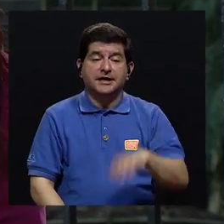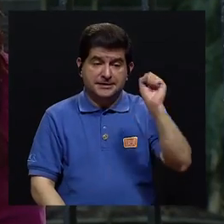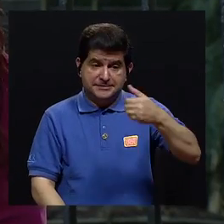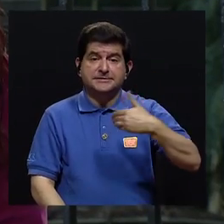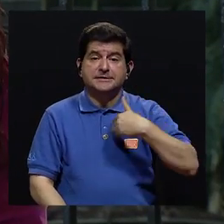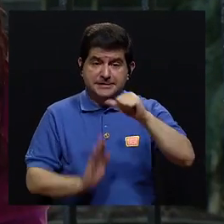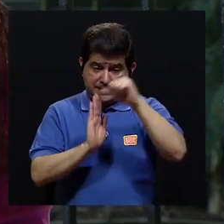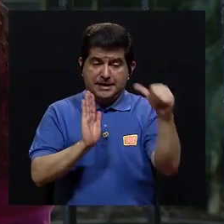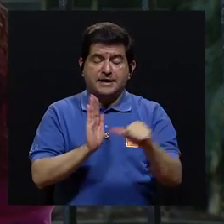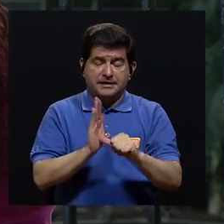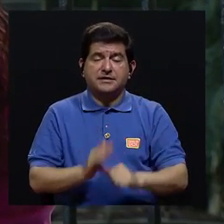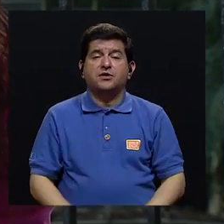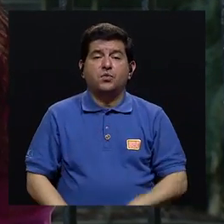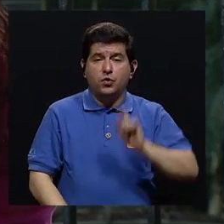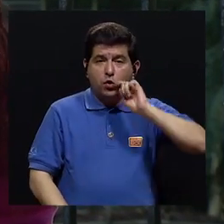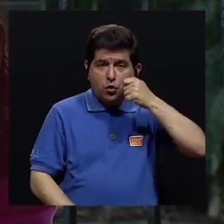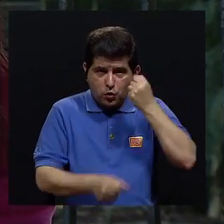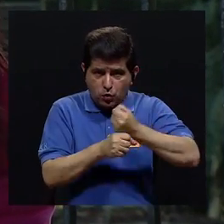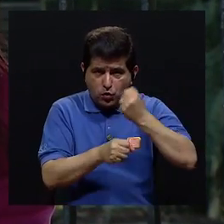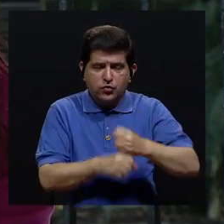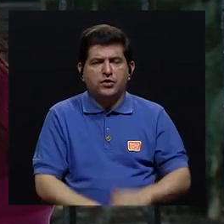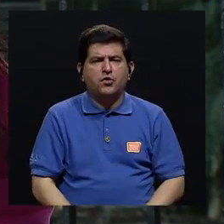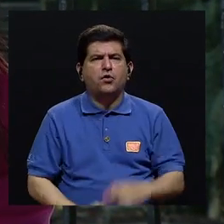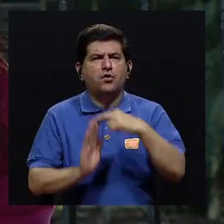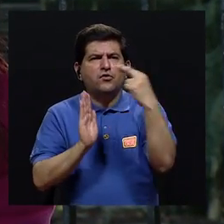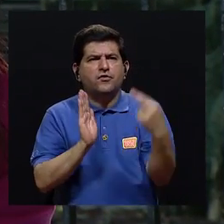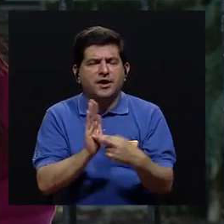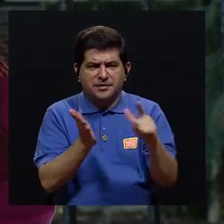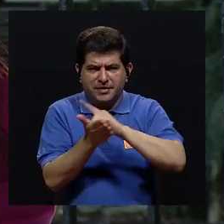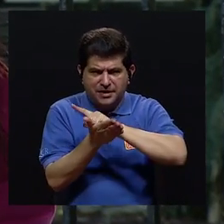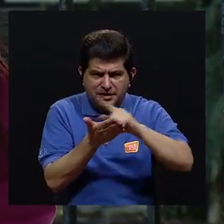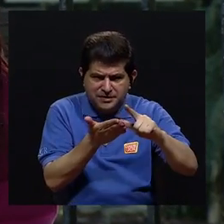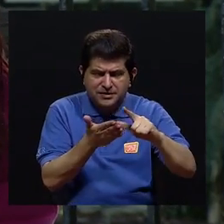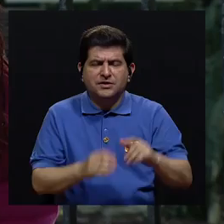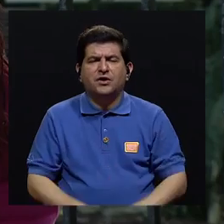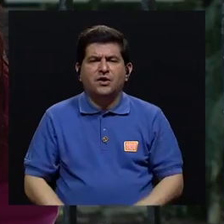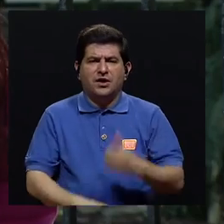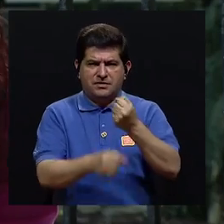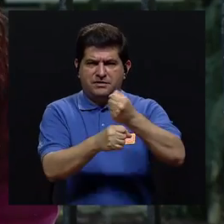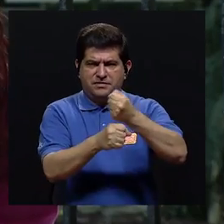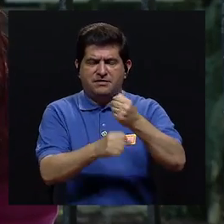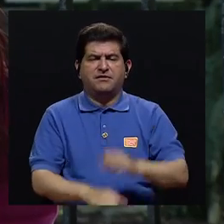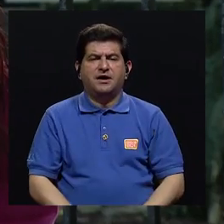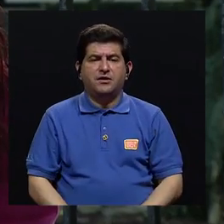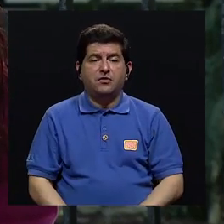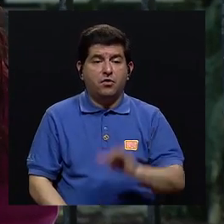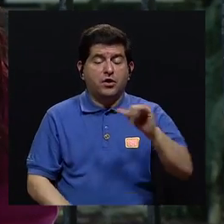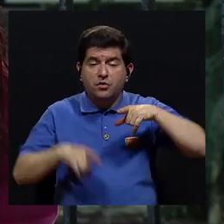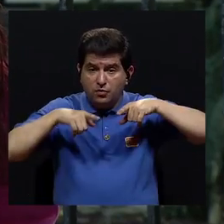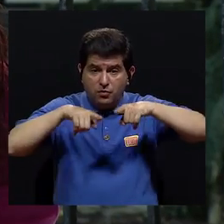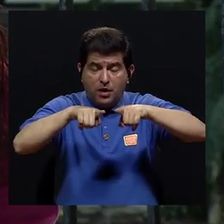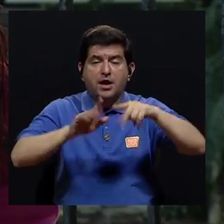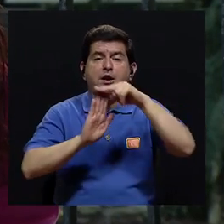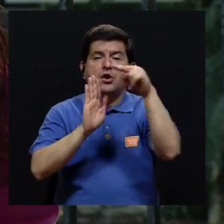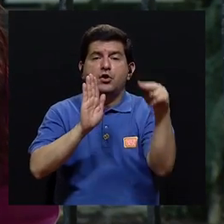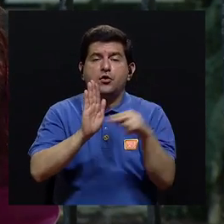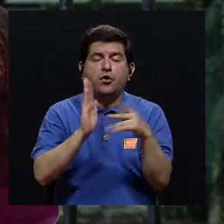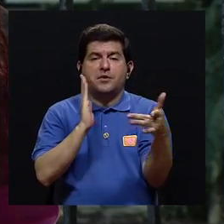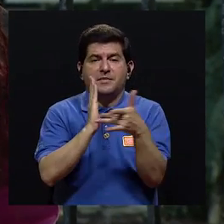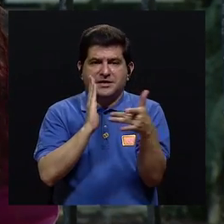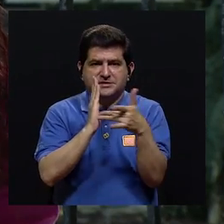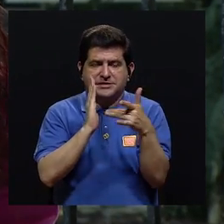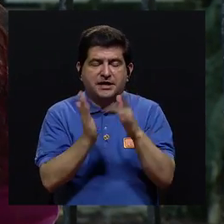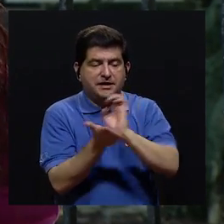sí tenemos varios artículos en el Código de Trabajo, en el Reglamento de Higiene en el Trabajo. De forma colateral también están las